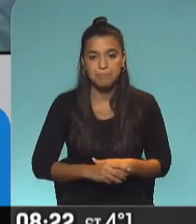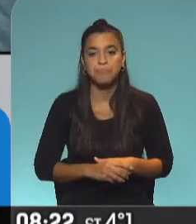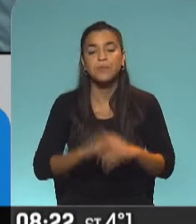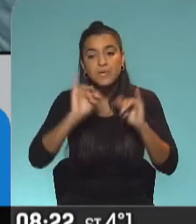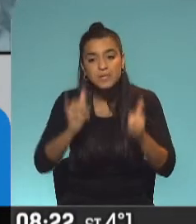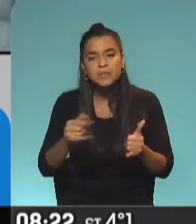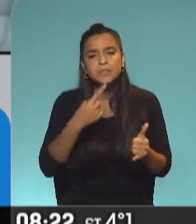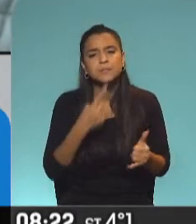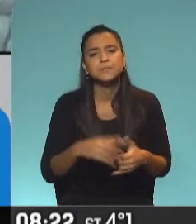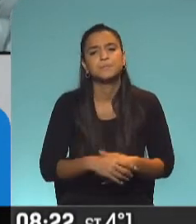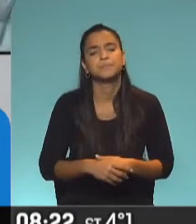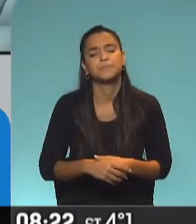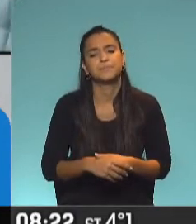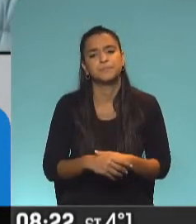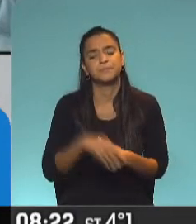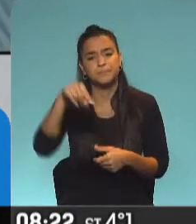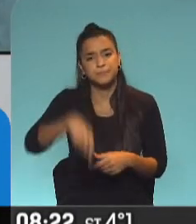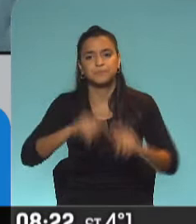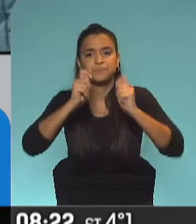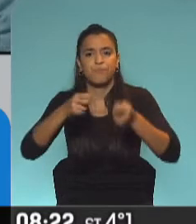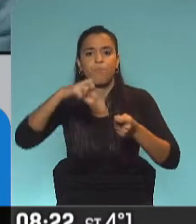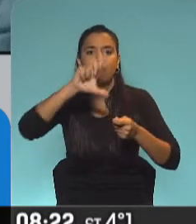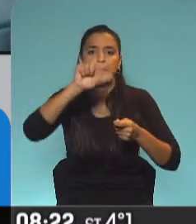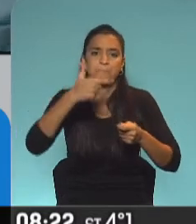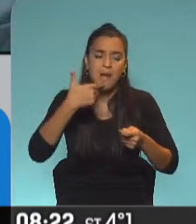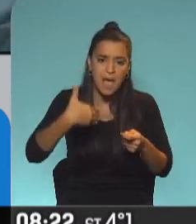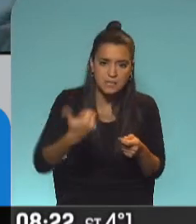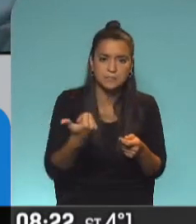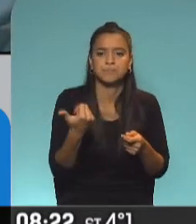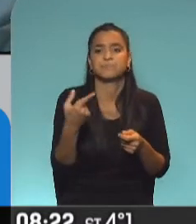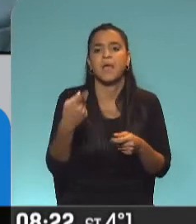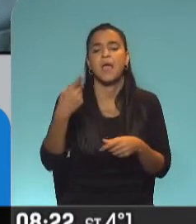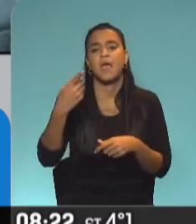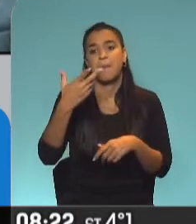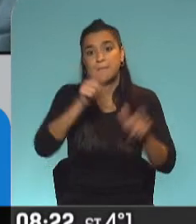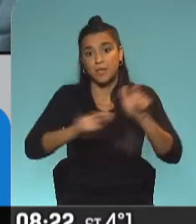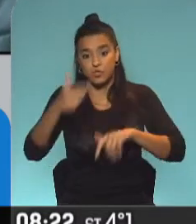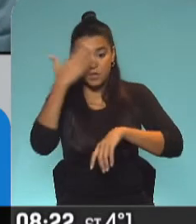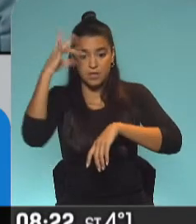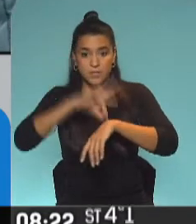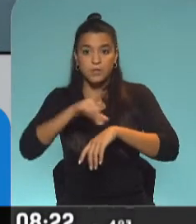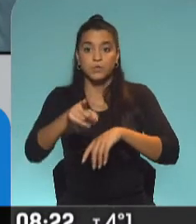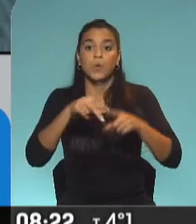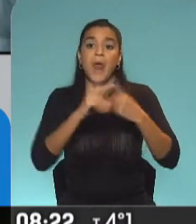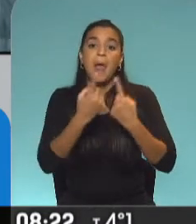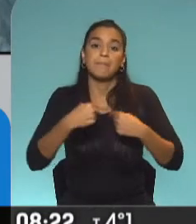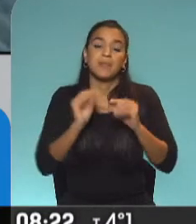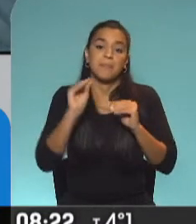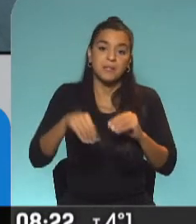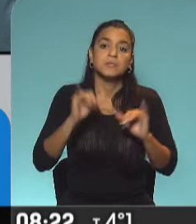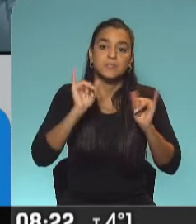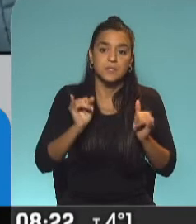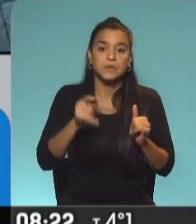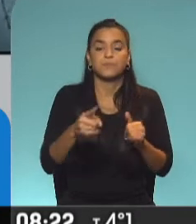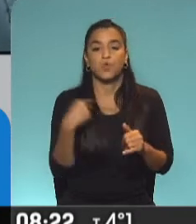Sí, doctora, esta donación de plasma, la utilización de plasma en infectados, ¿es una herramienta más? Sí, es una